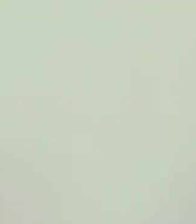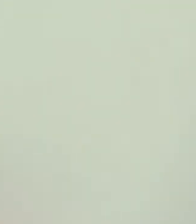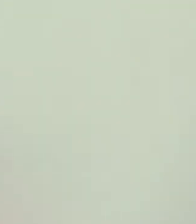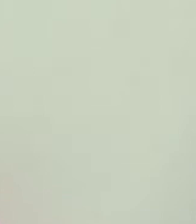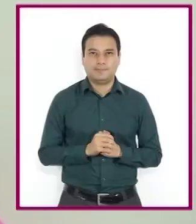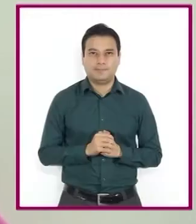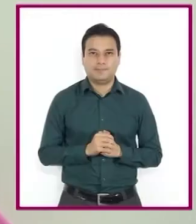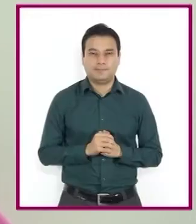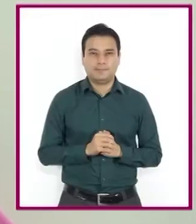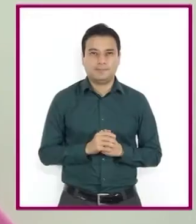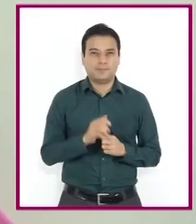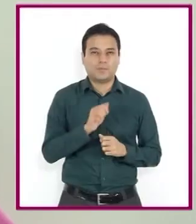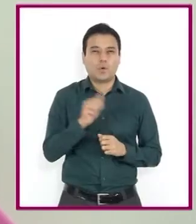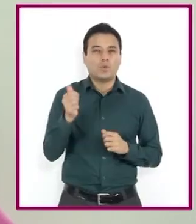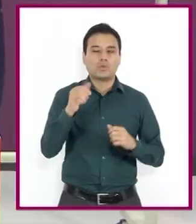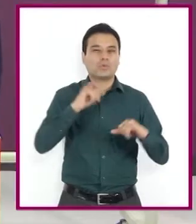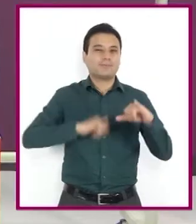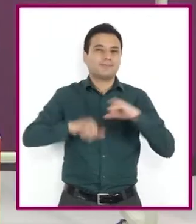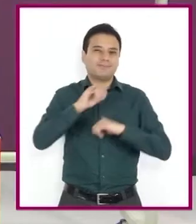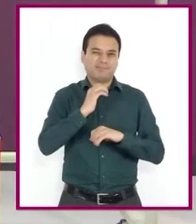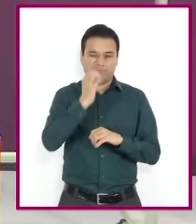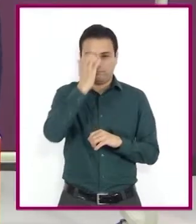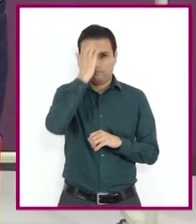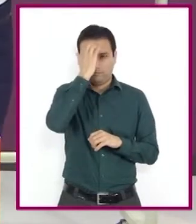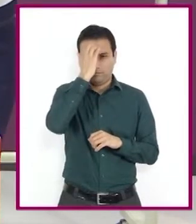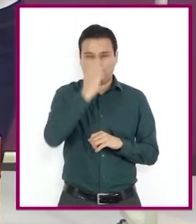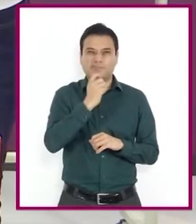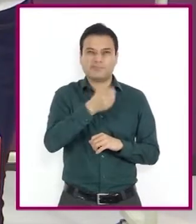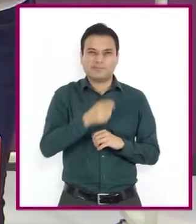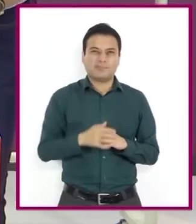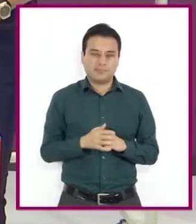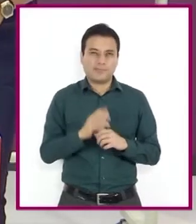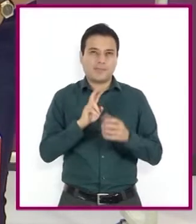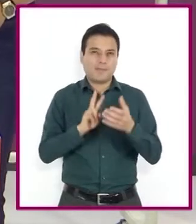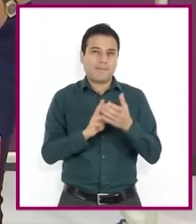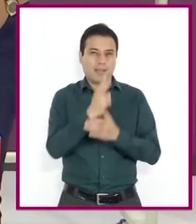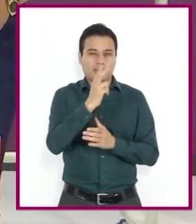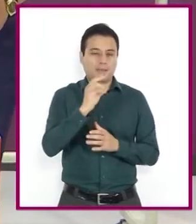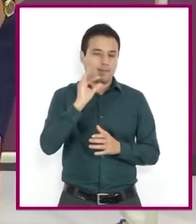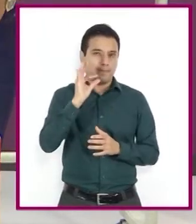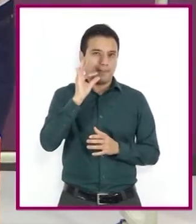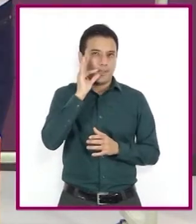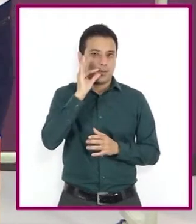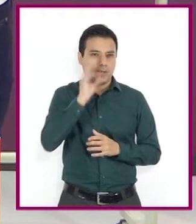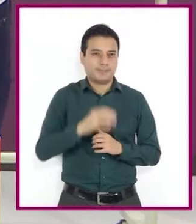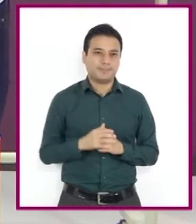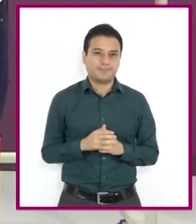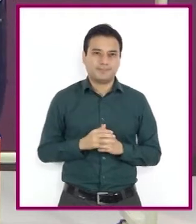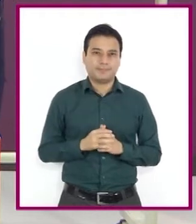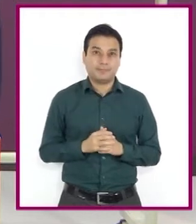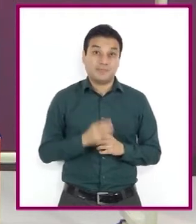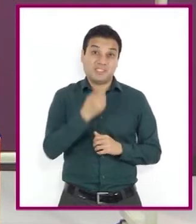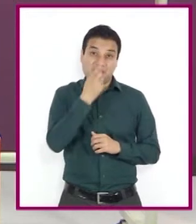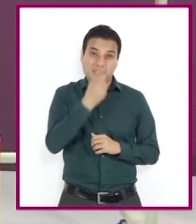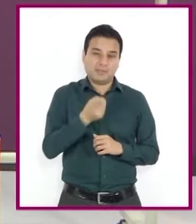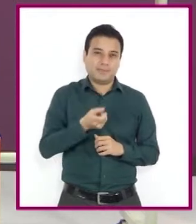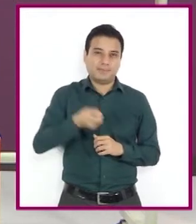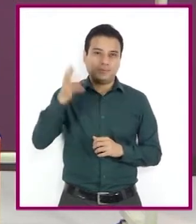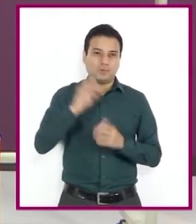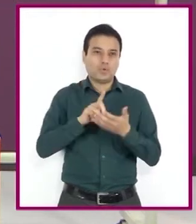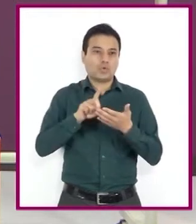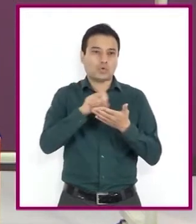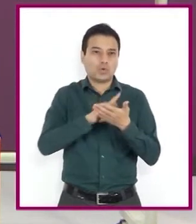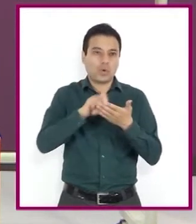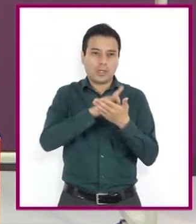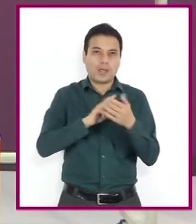Otra sustancia muy conocida y alucinógena es la planta de marihuana, considerada como una droga, ya que altera al